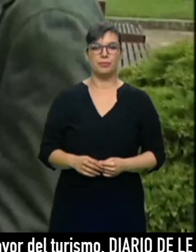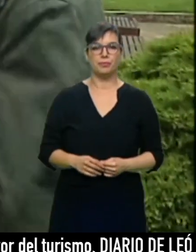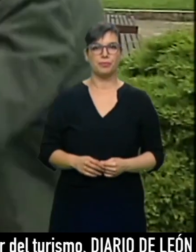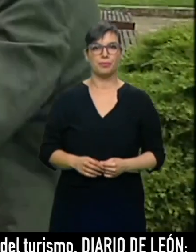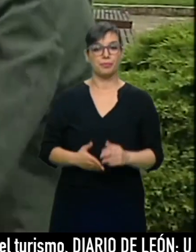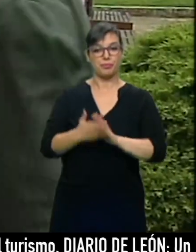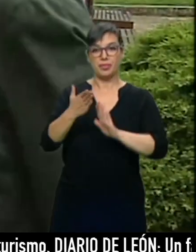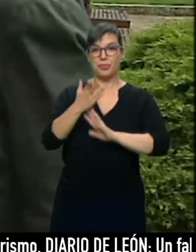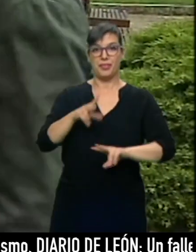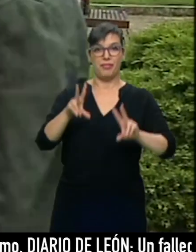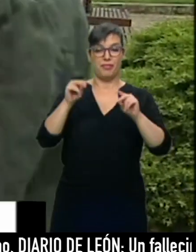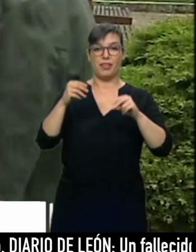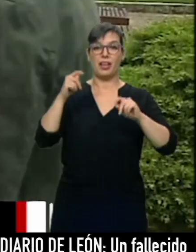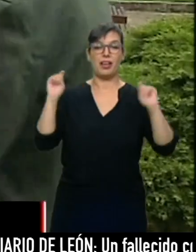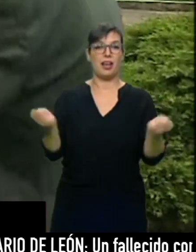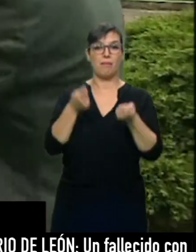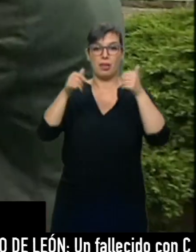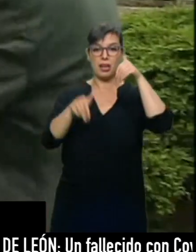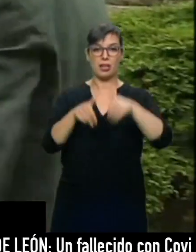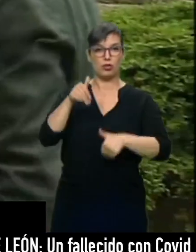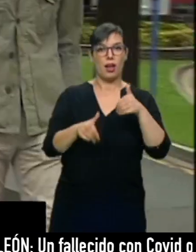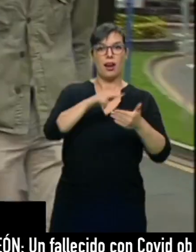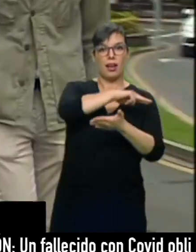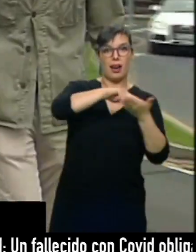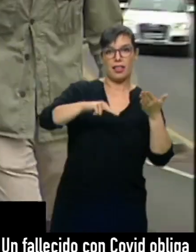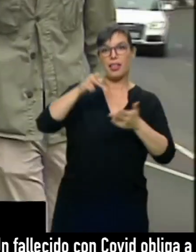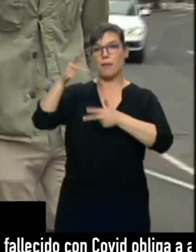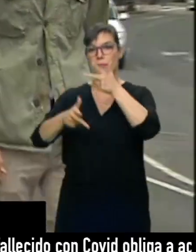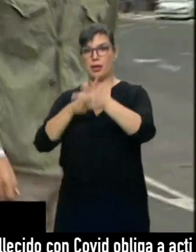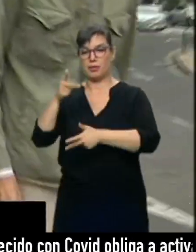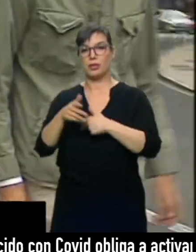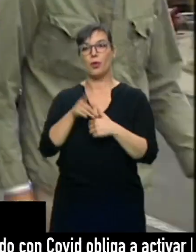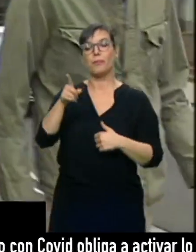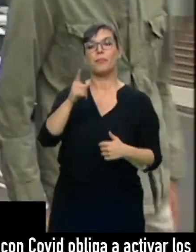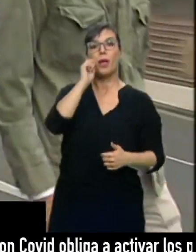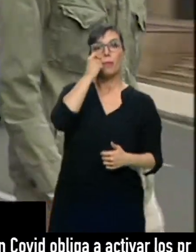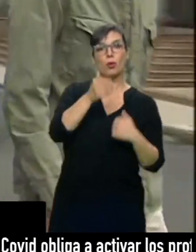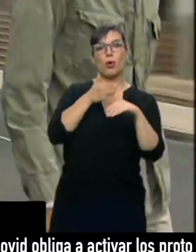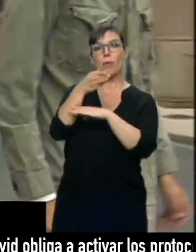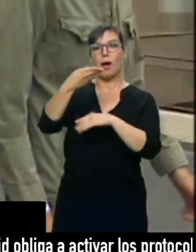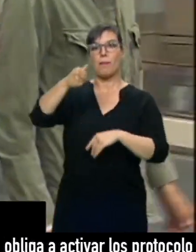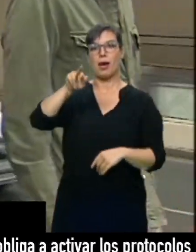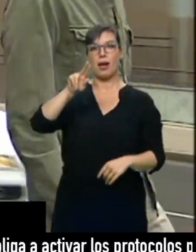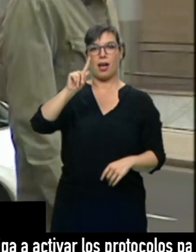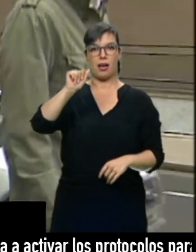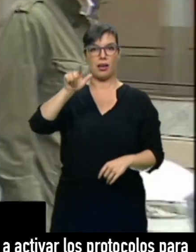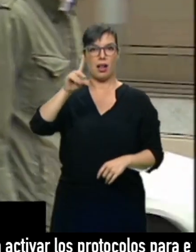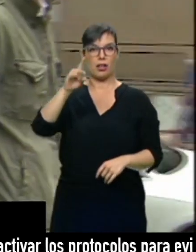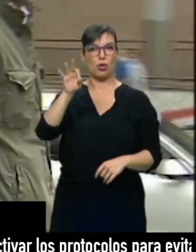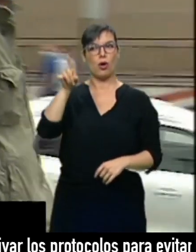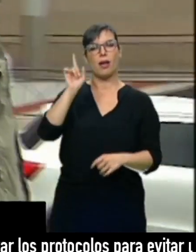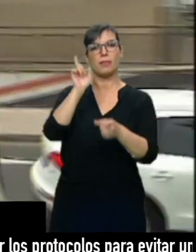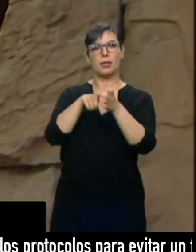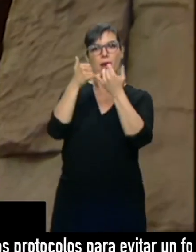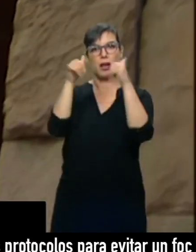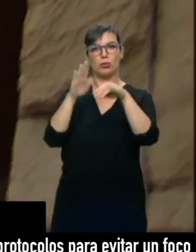Recta final de la campaña electoral en Galicia y en el País Vasco. En Baracaldo, Alfonso Fernández Mañueco ha participado en un acto para